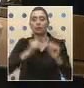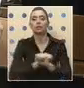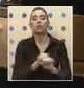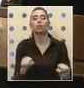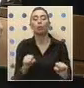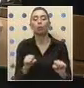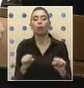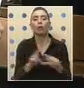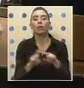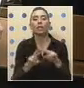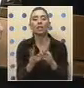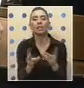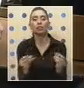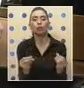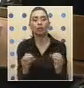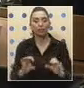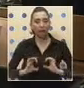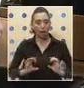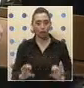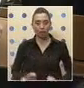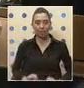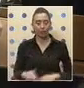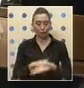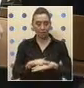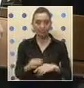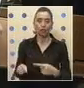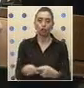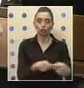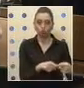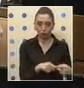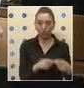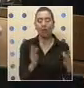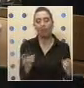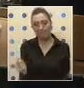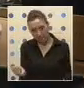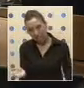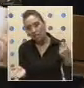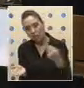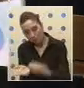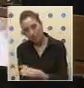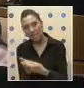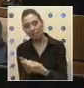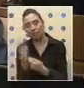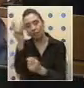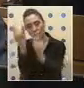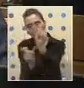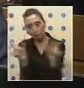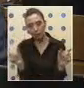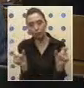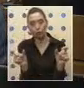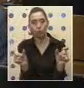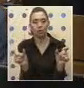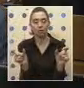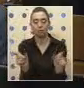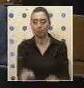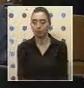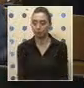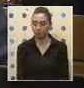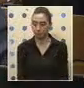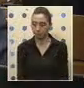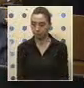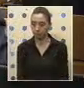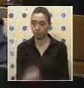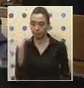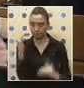un dato ético básico de que una sociedad tiene que invertir en las personas que la conforman? La desigualdad